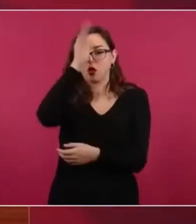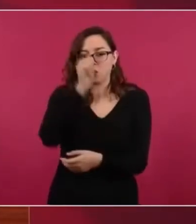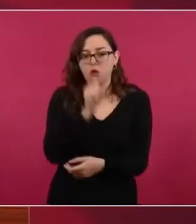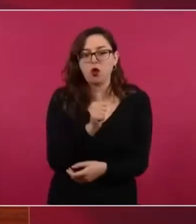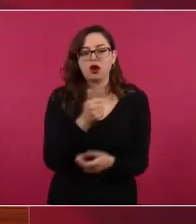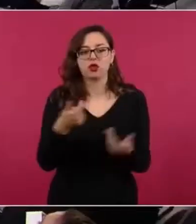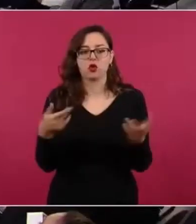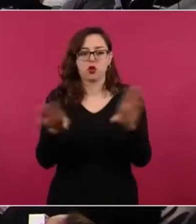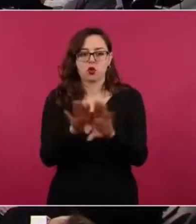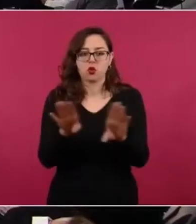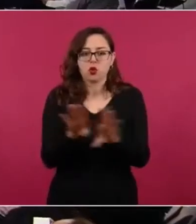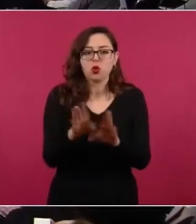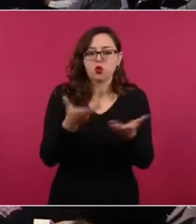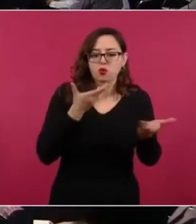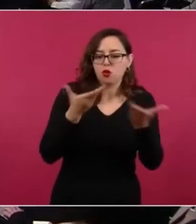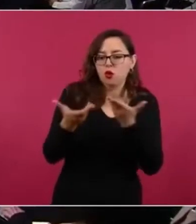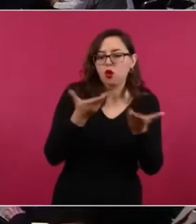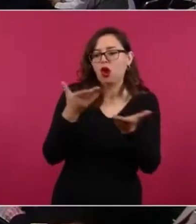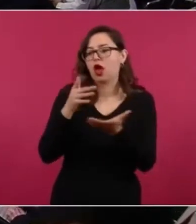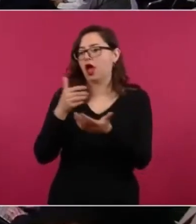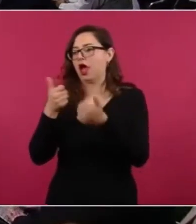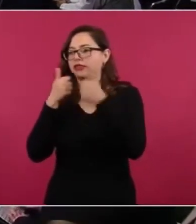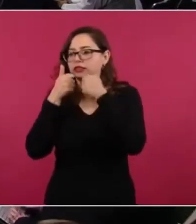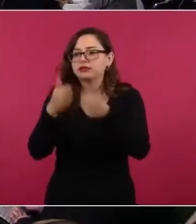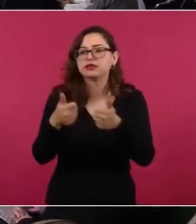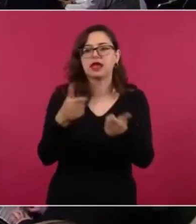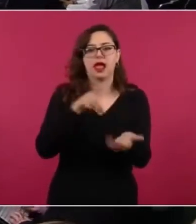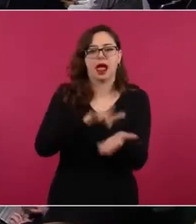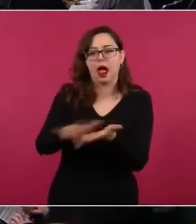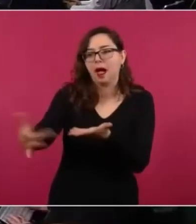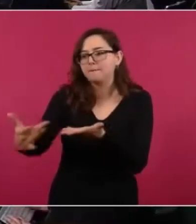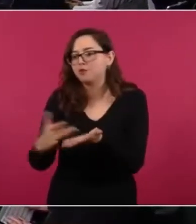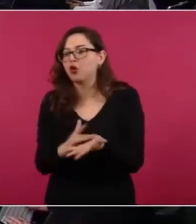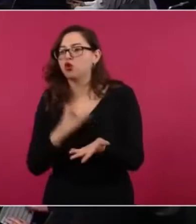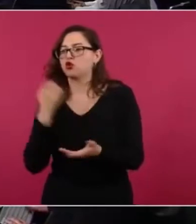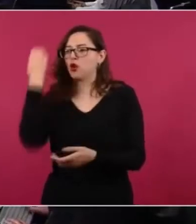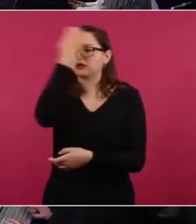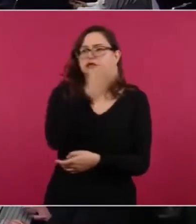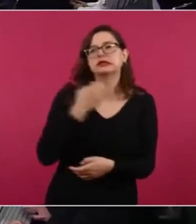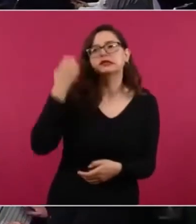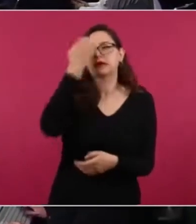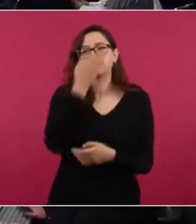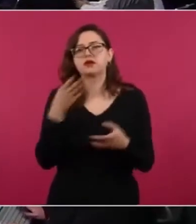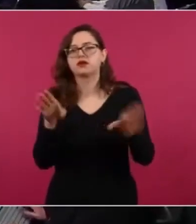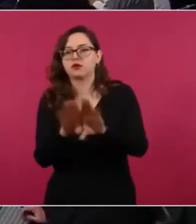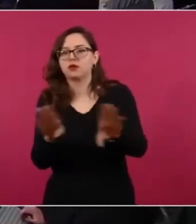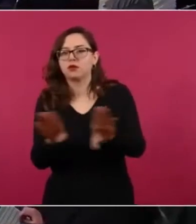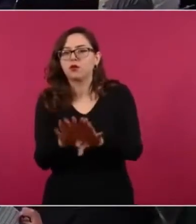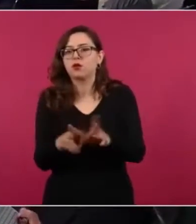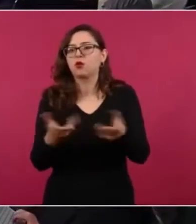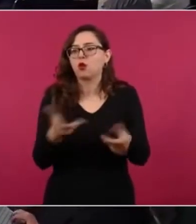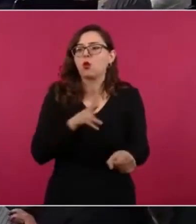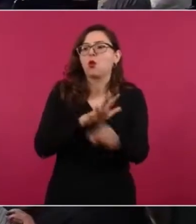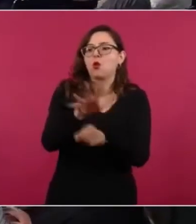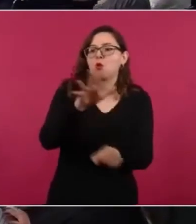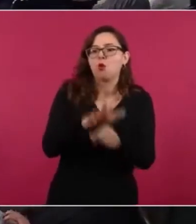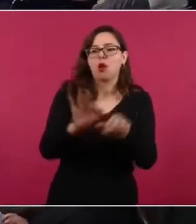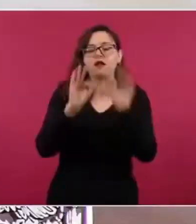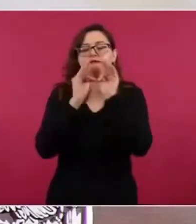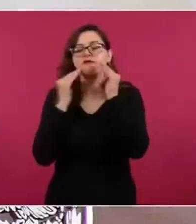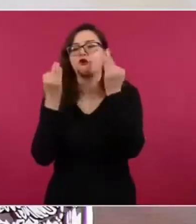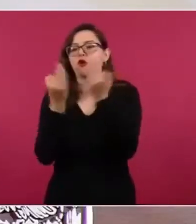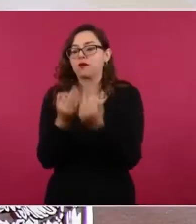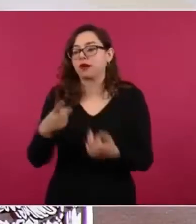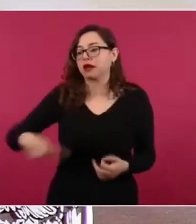vamos a escuchar, cómo nos vamos a apoyar, cómo vamos a evaluar, qué herramientas vamos a utilizar para que los